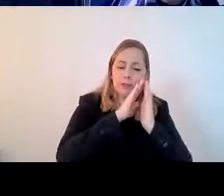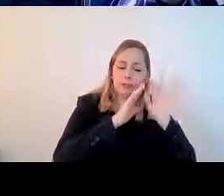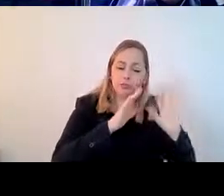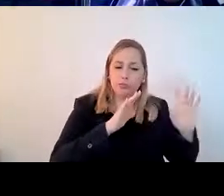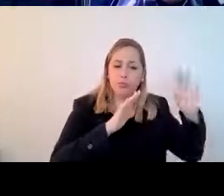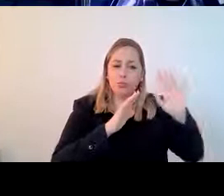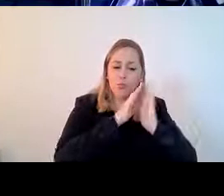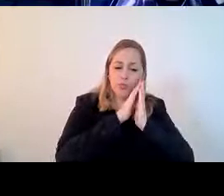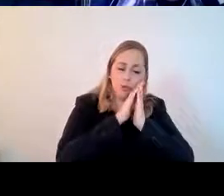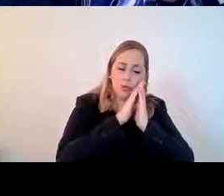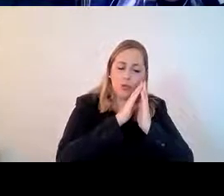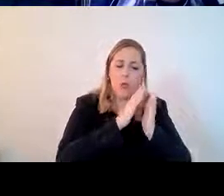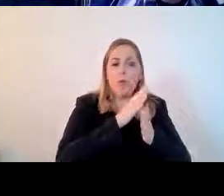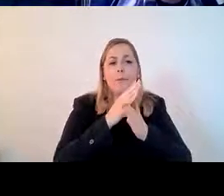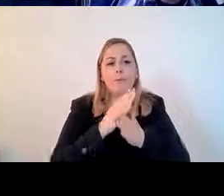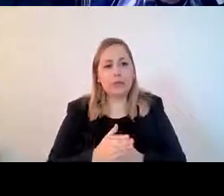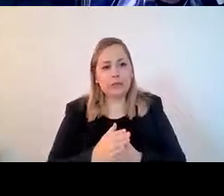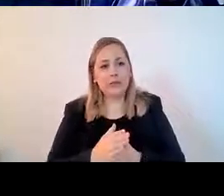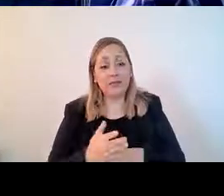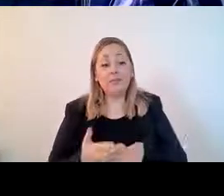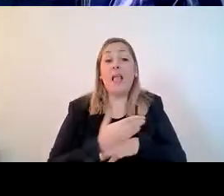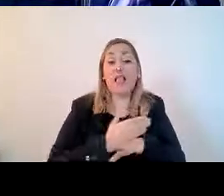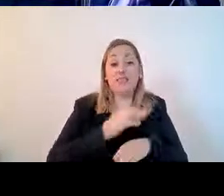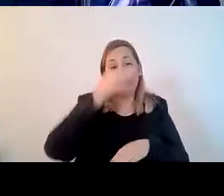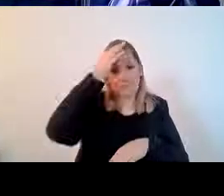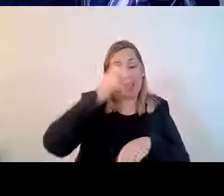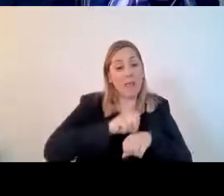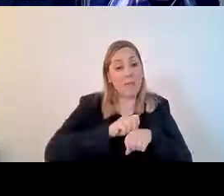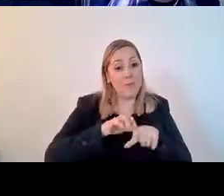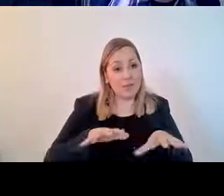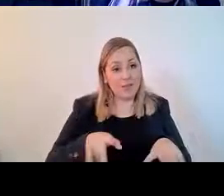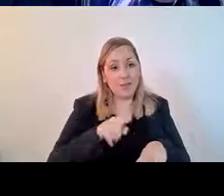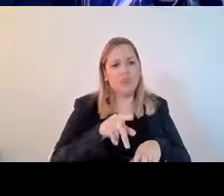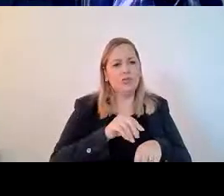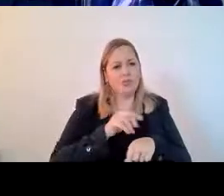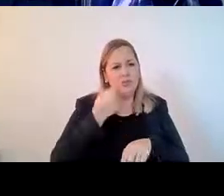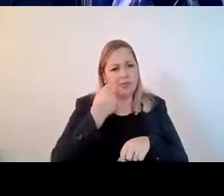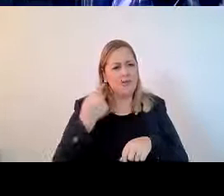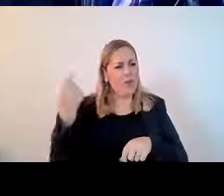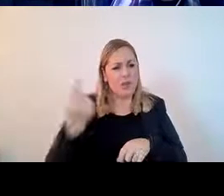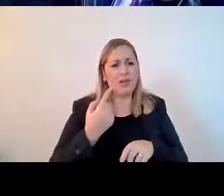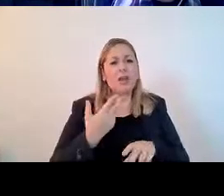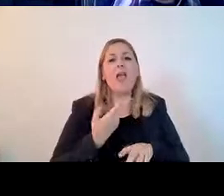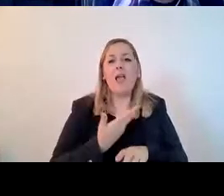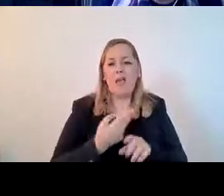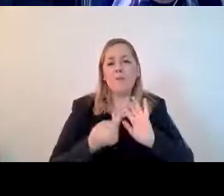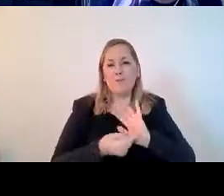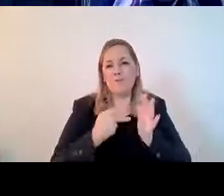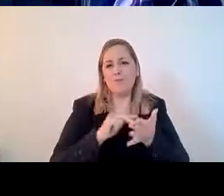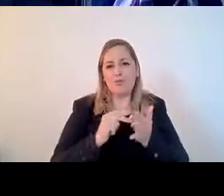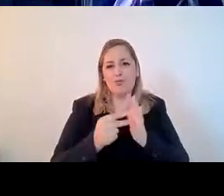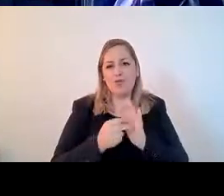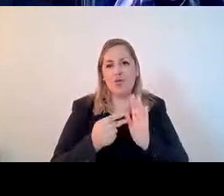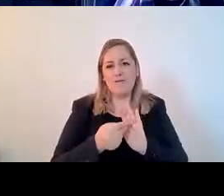COVID, mucho antes que la pandemia. Y esto se ha advertido en general. Hay alteraciones durante la